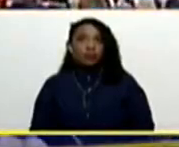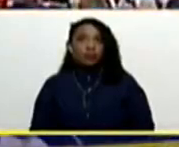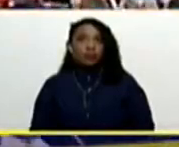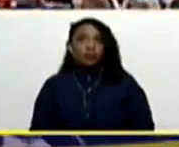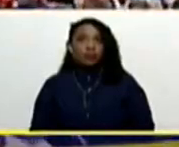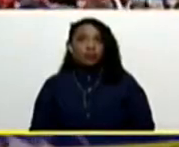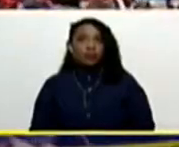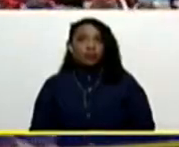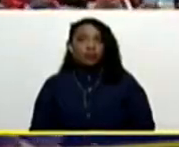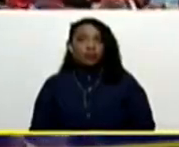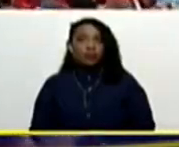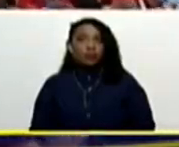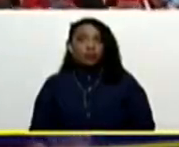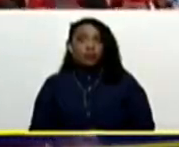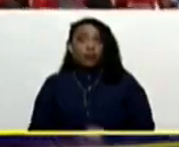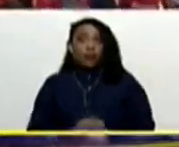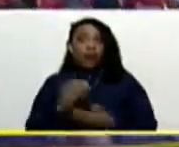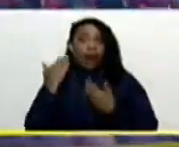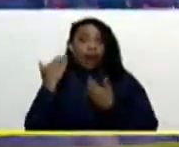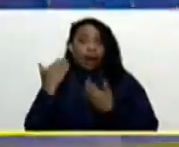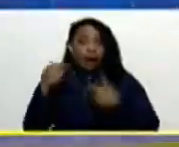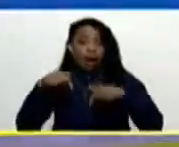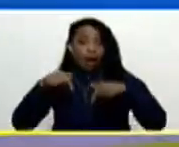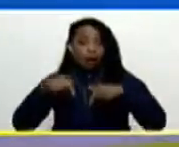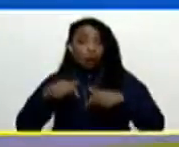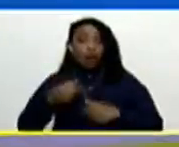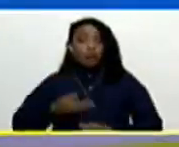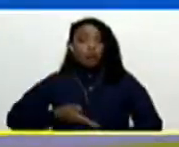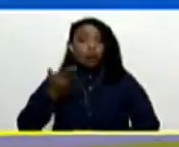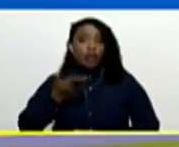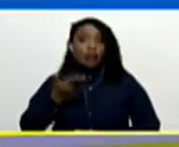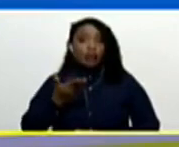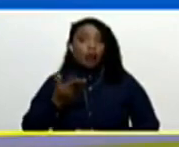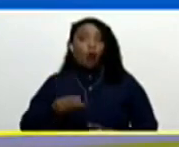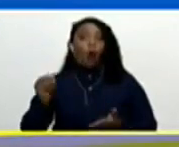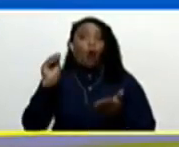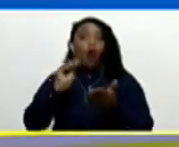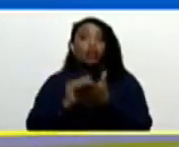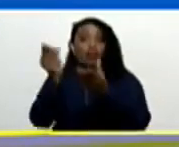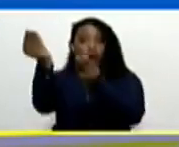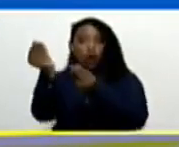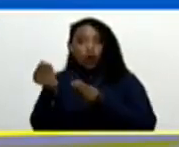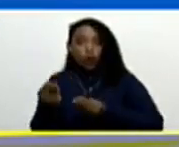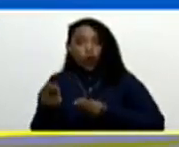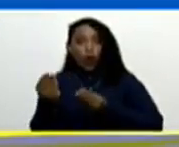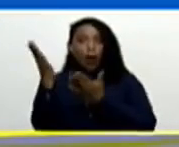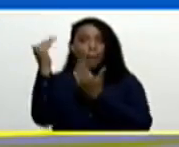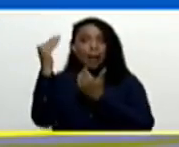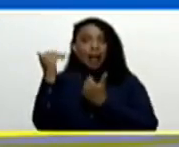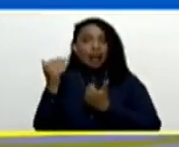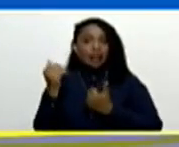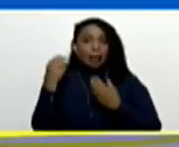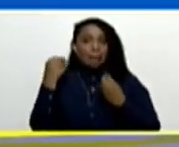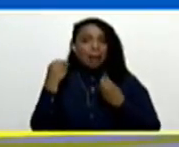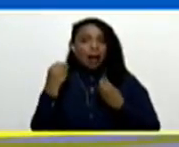Y esto es lo más importante, nos devolvió la esperanza a los